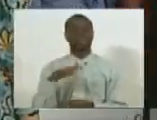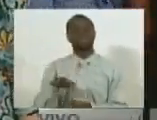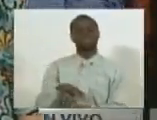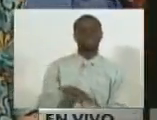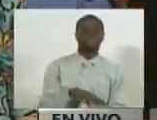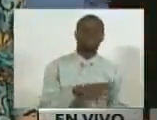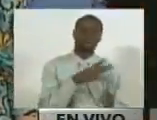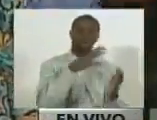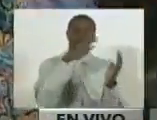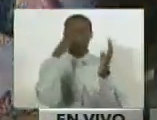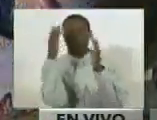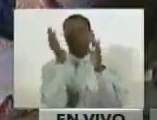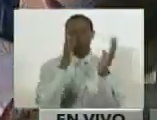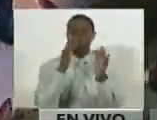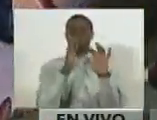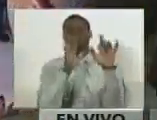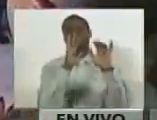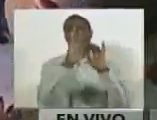sus saludos,